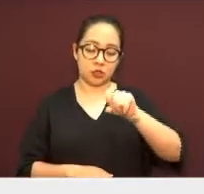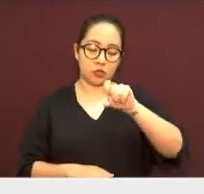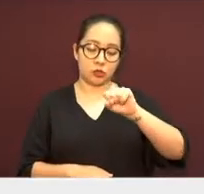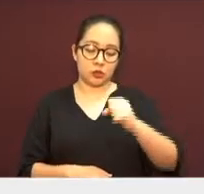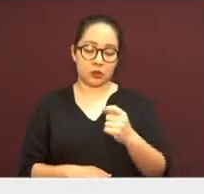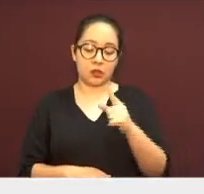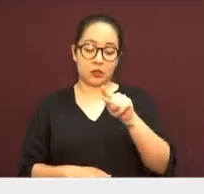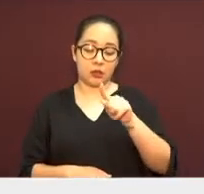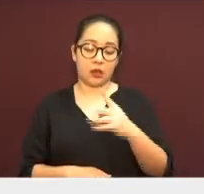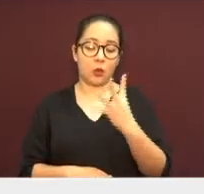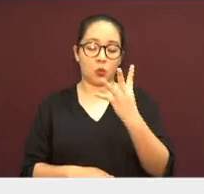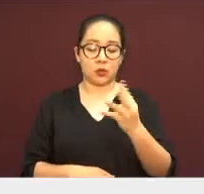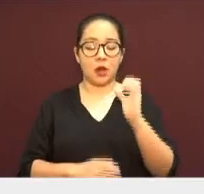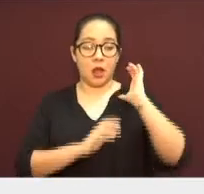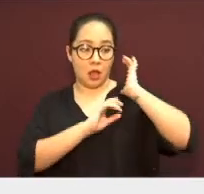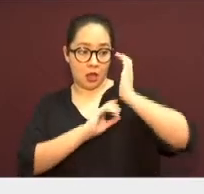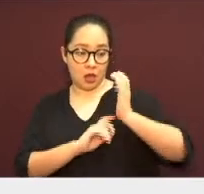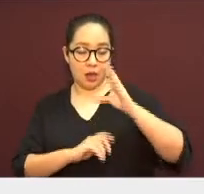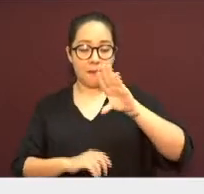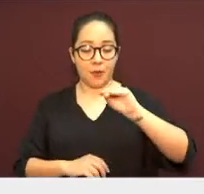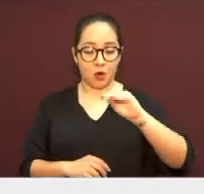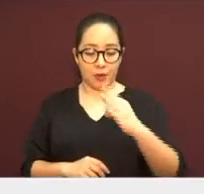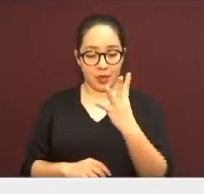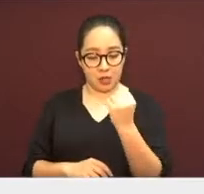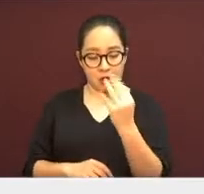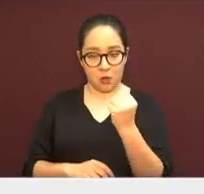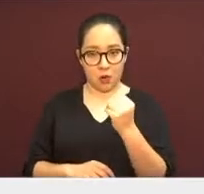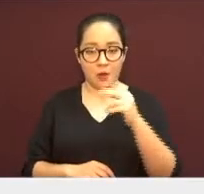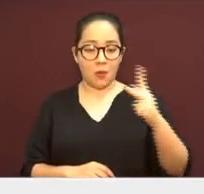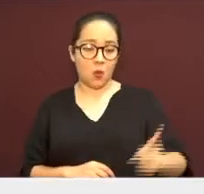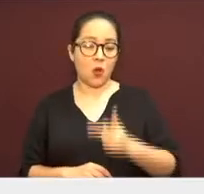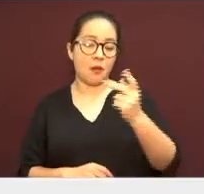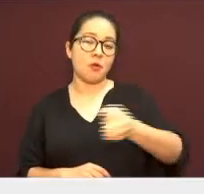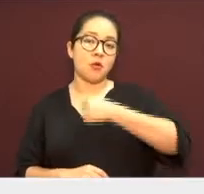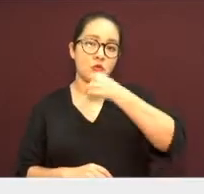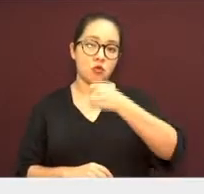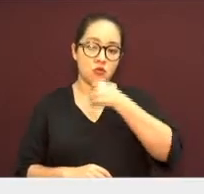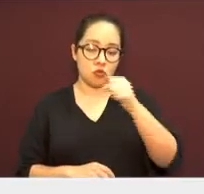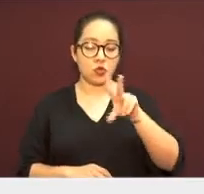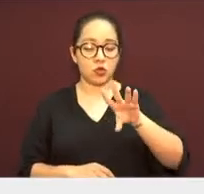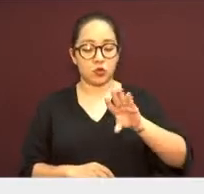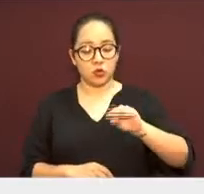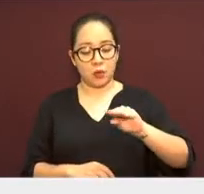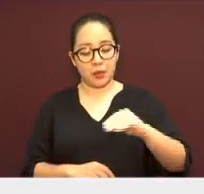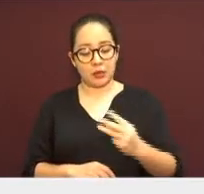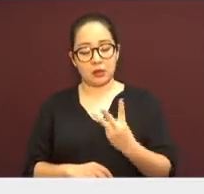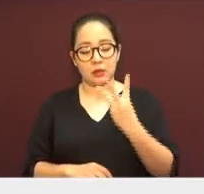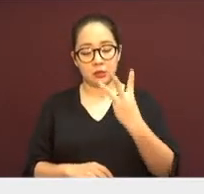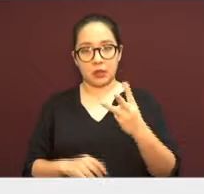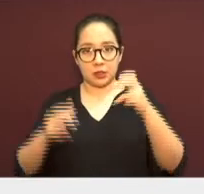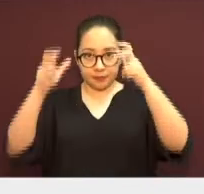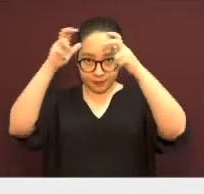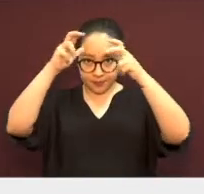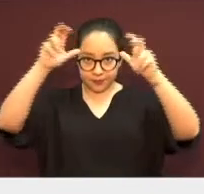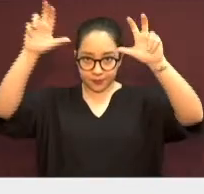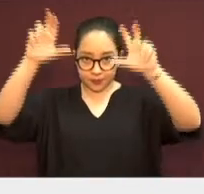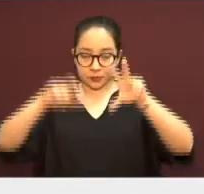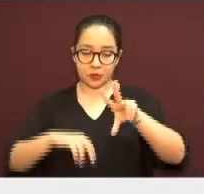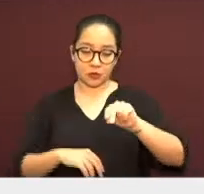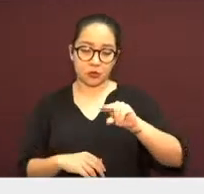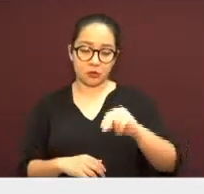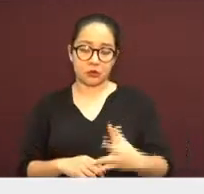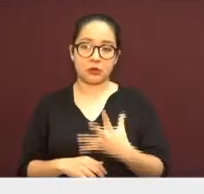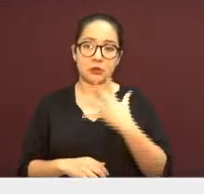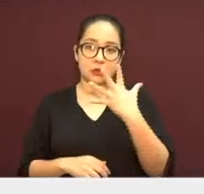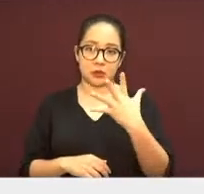álamo temapache 99 puebloviejo 93 misantla 85